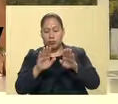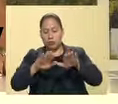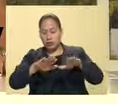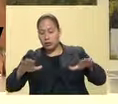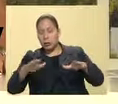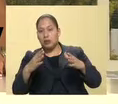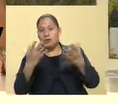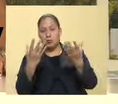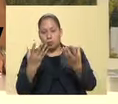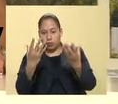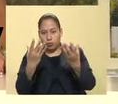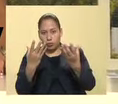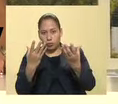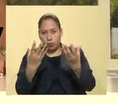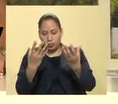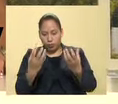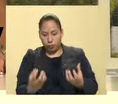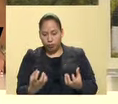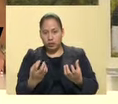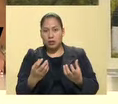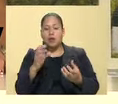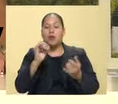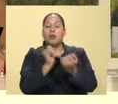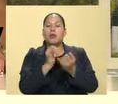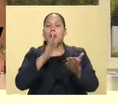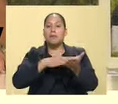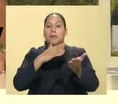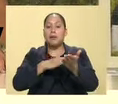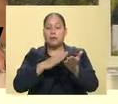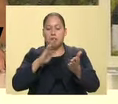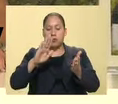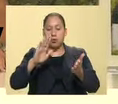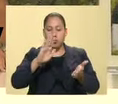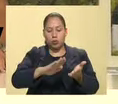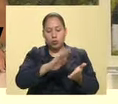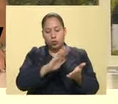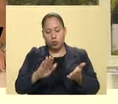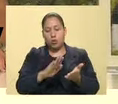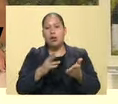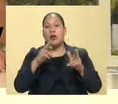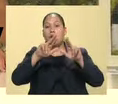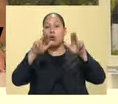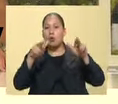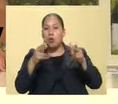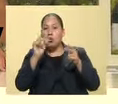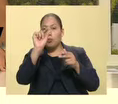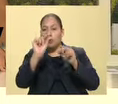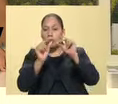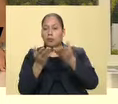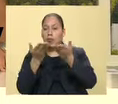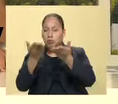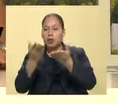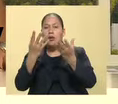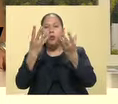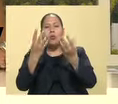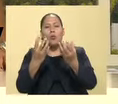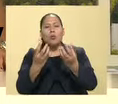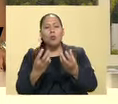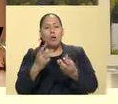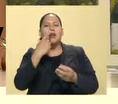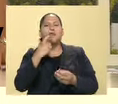silicón o en los papel encerado. Sí. Uh-huh. Y lo vamos poniendo en el horno de poco a poquito para